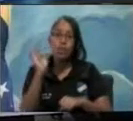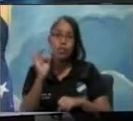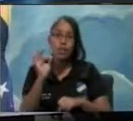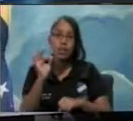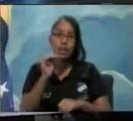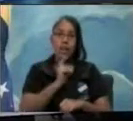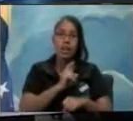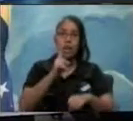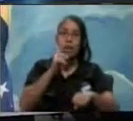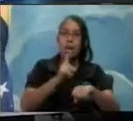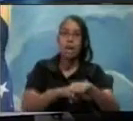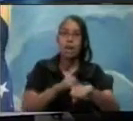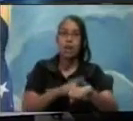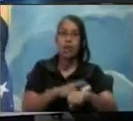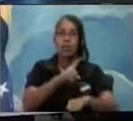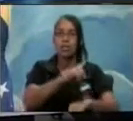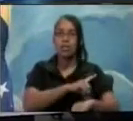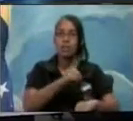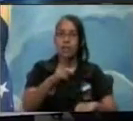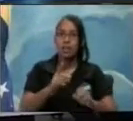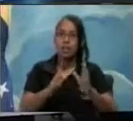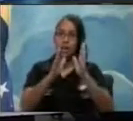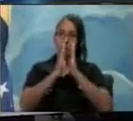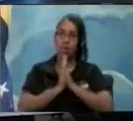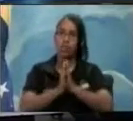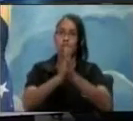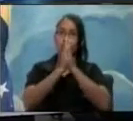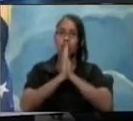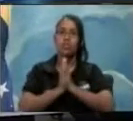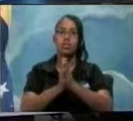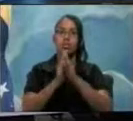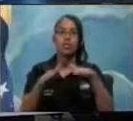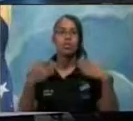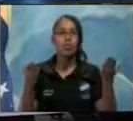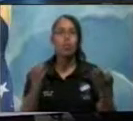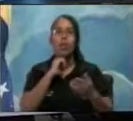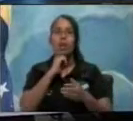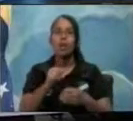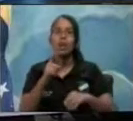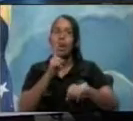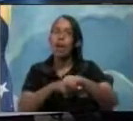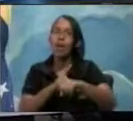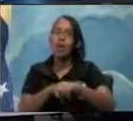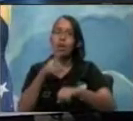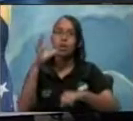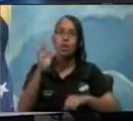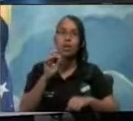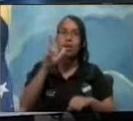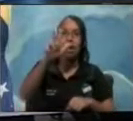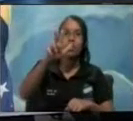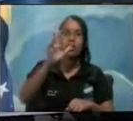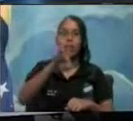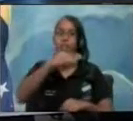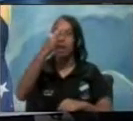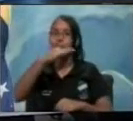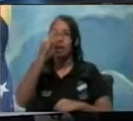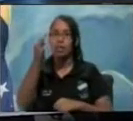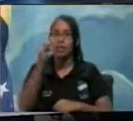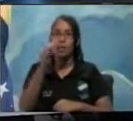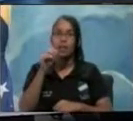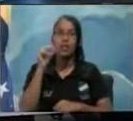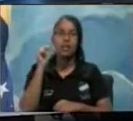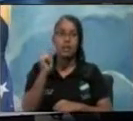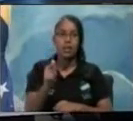la hora de la oración. ¿Cuál es la hora novena? Las 3 de la tarde.